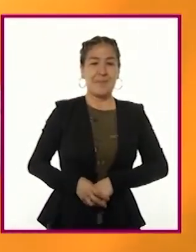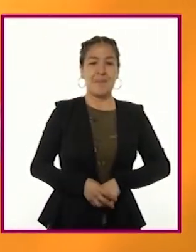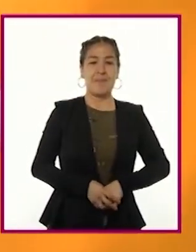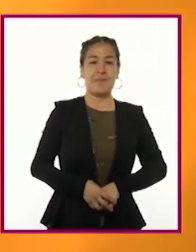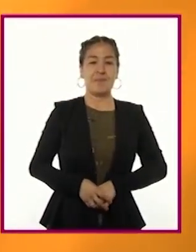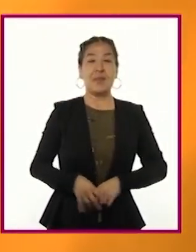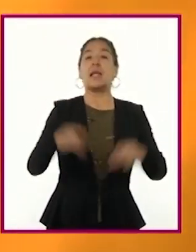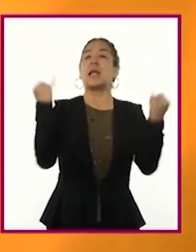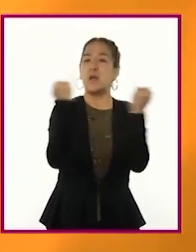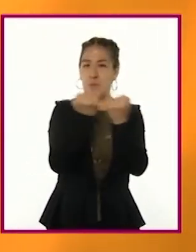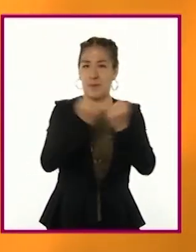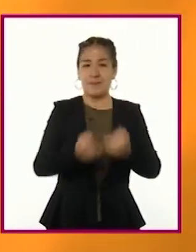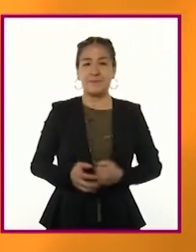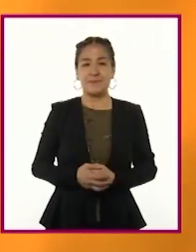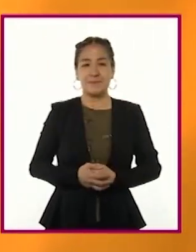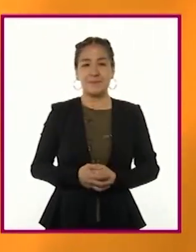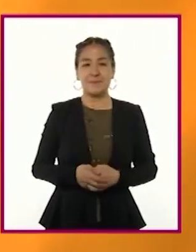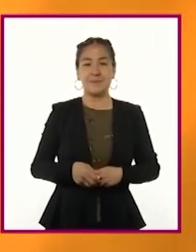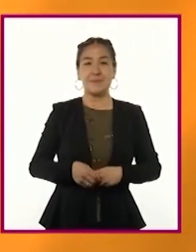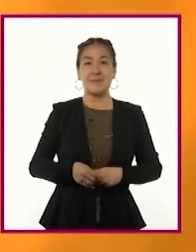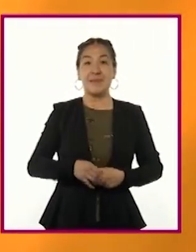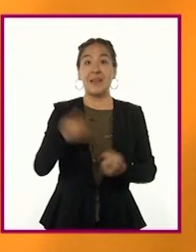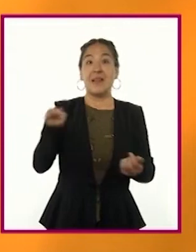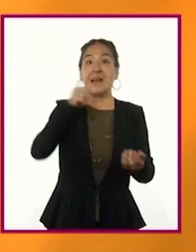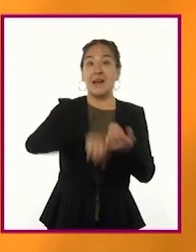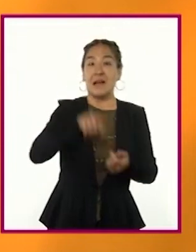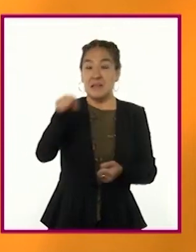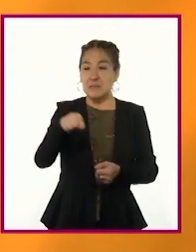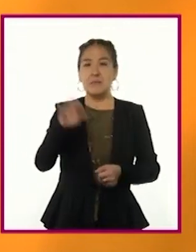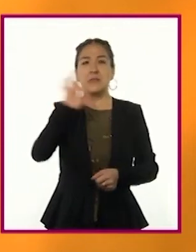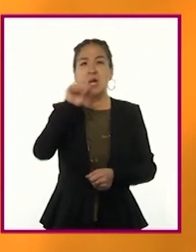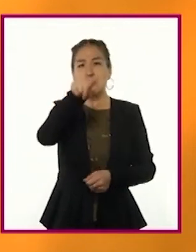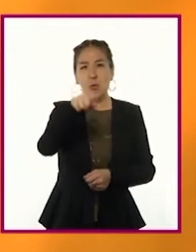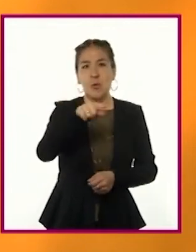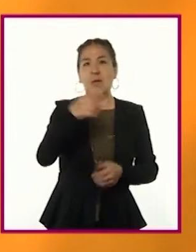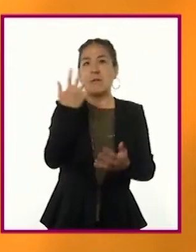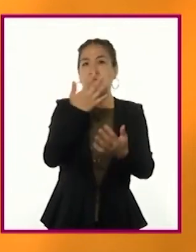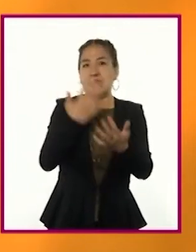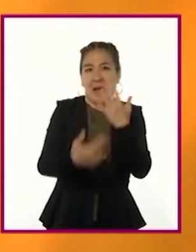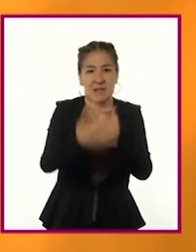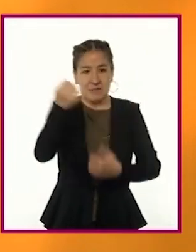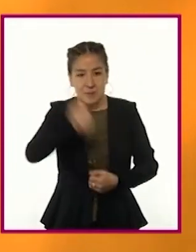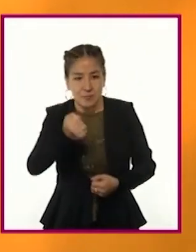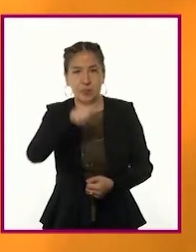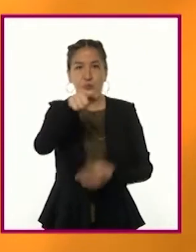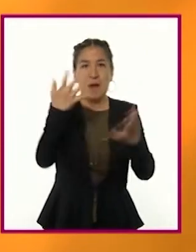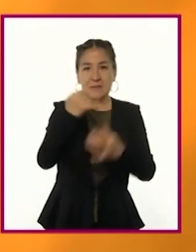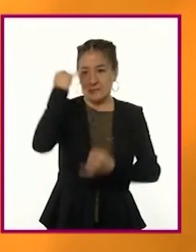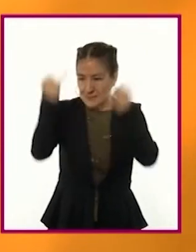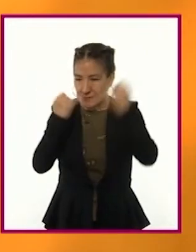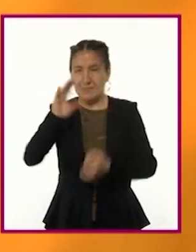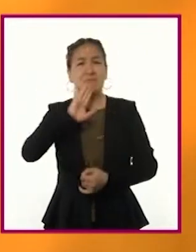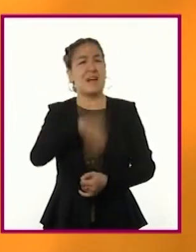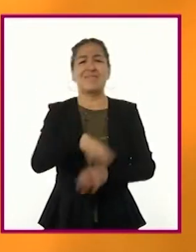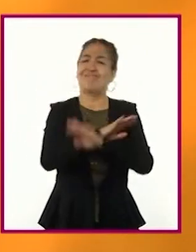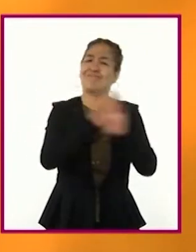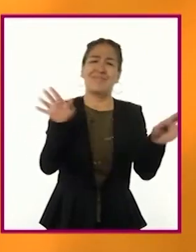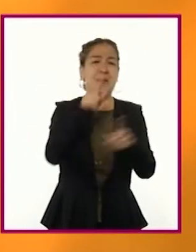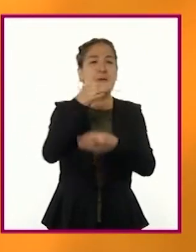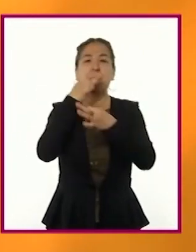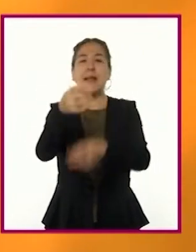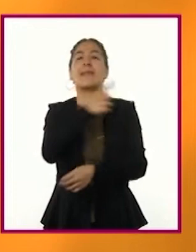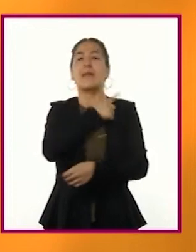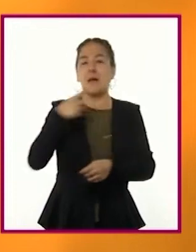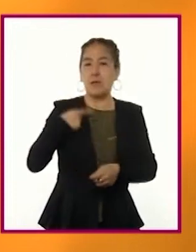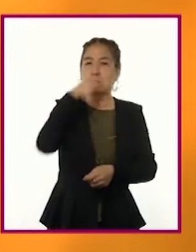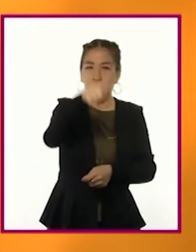De igual manera, este acto no te puede ocasionar una enfermedad mental o adicción. Sin embargo, debe hacerse en confidencialidad,